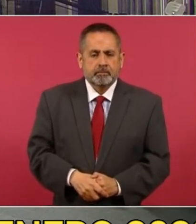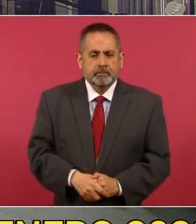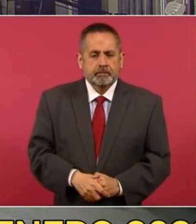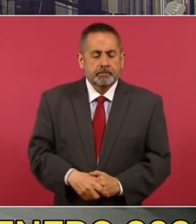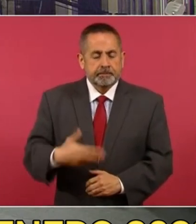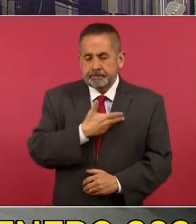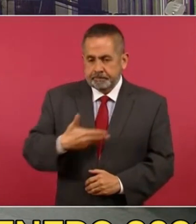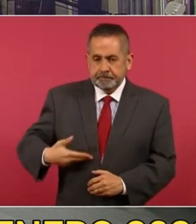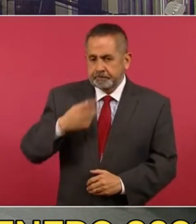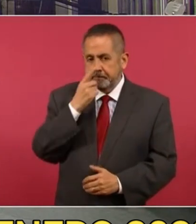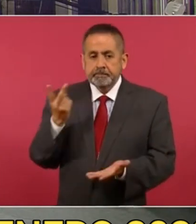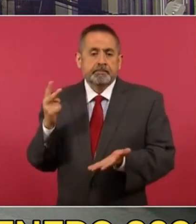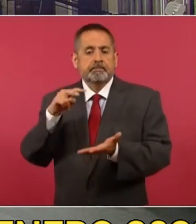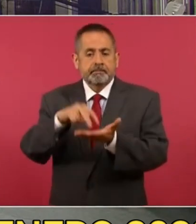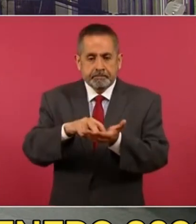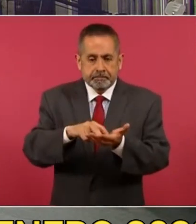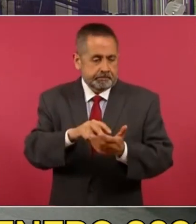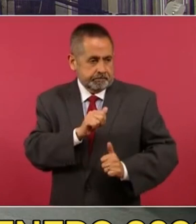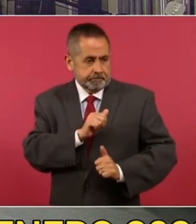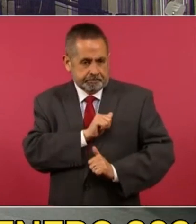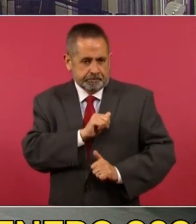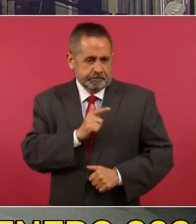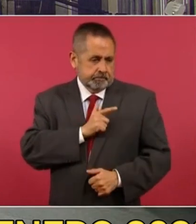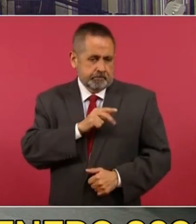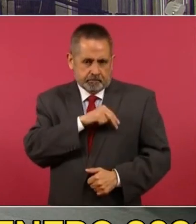acción preventiva, básicamente,